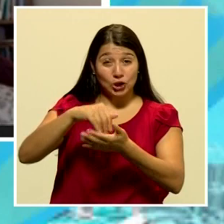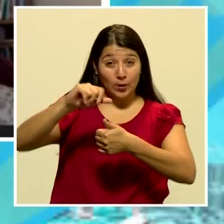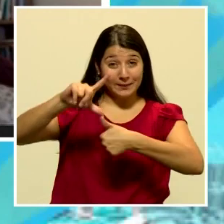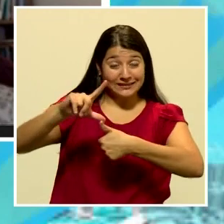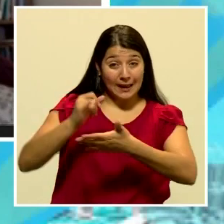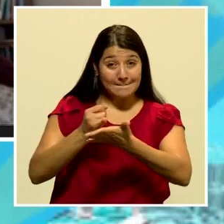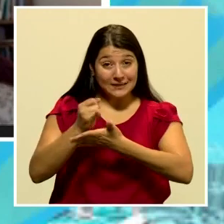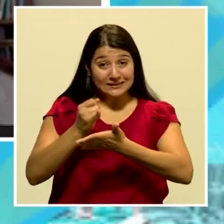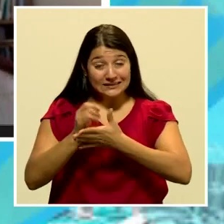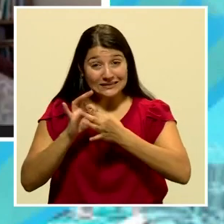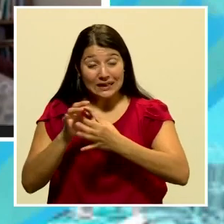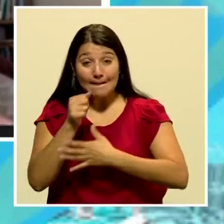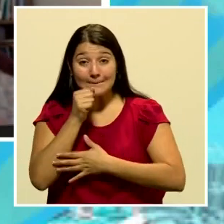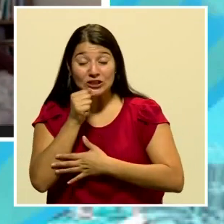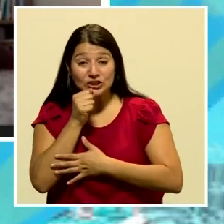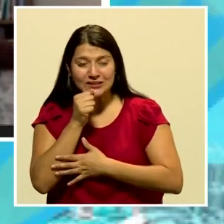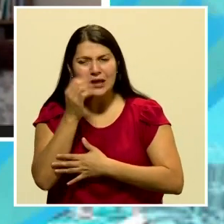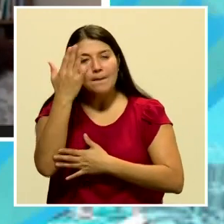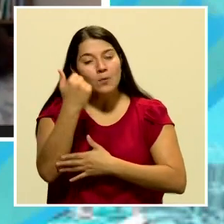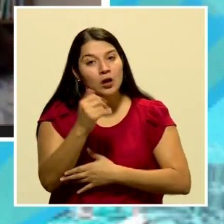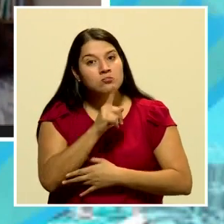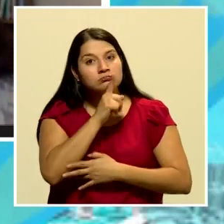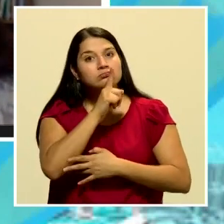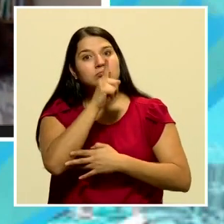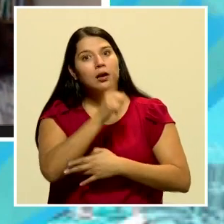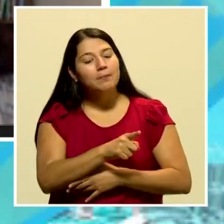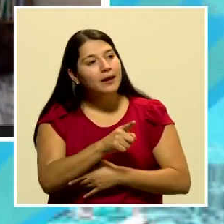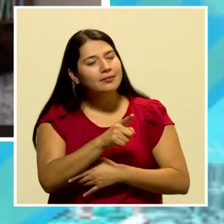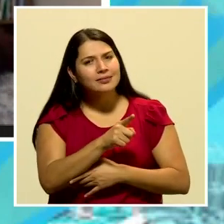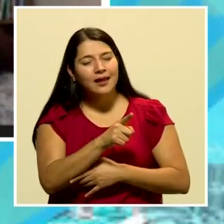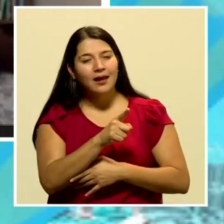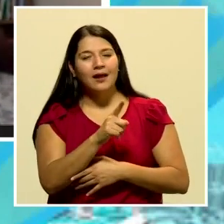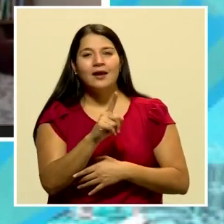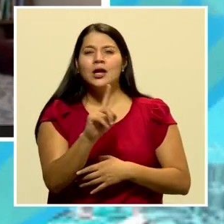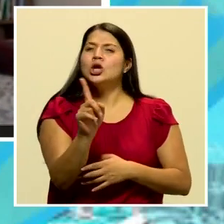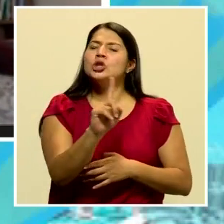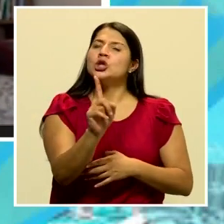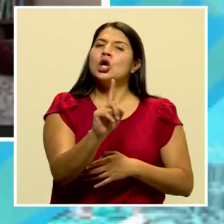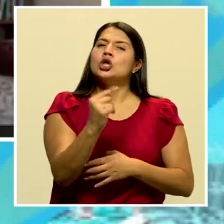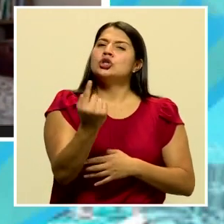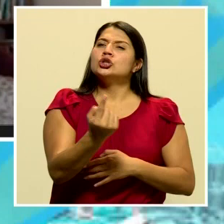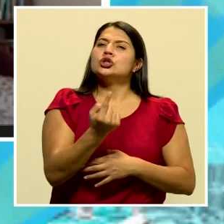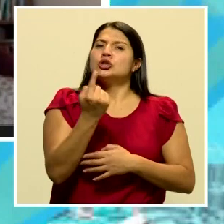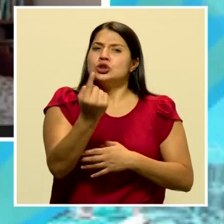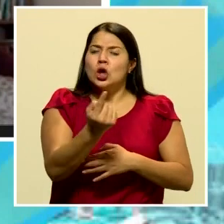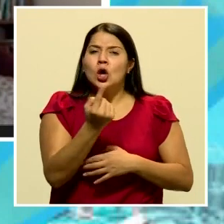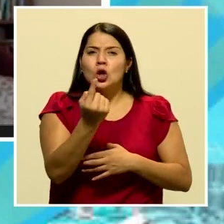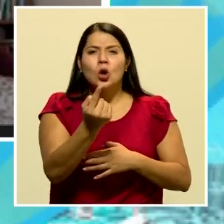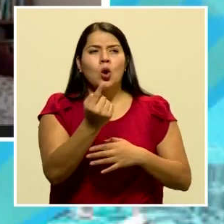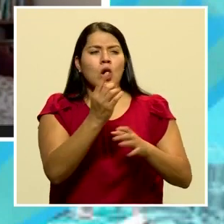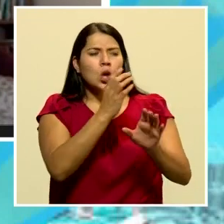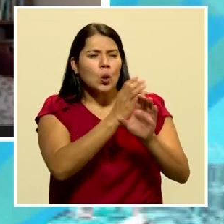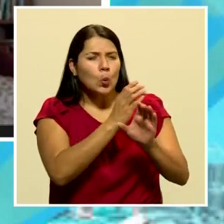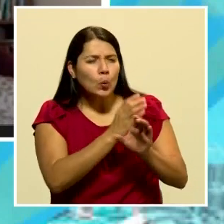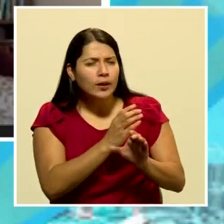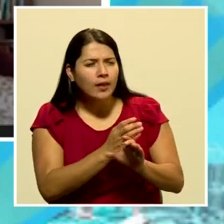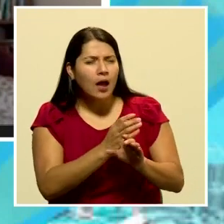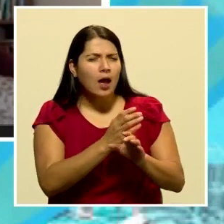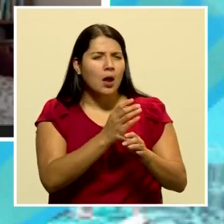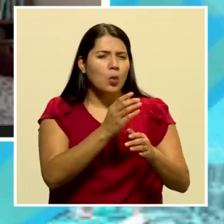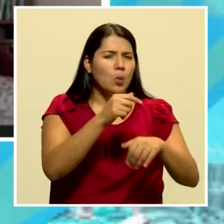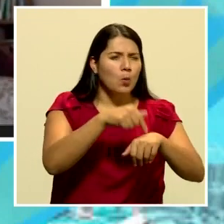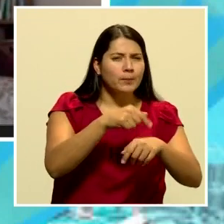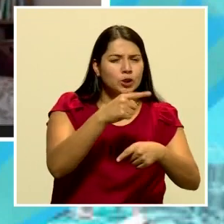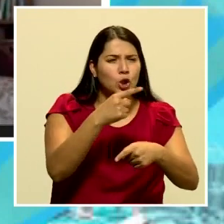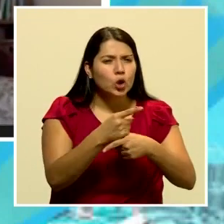Investigación Periodística, porque es realmente, no es solo la pertinencia